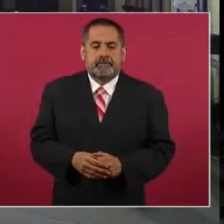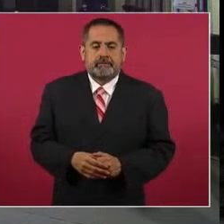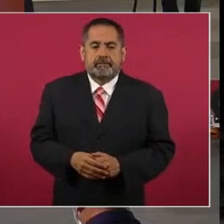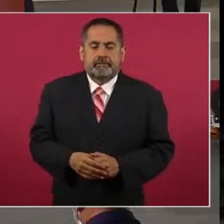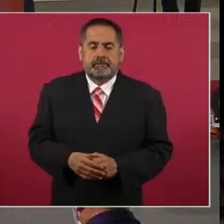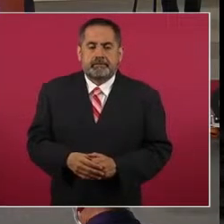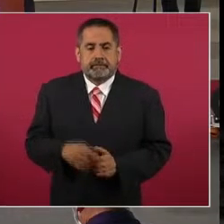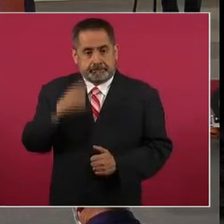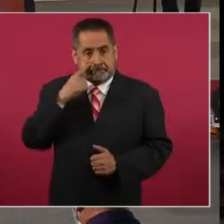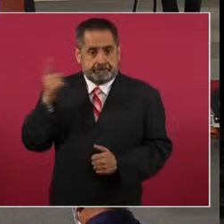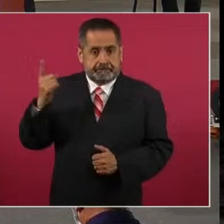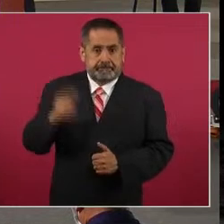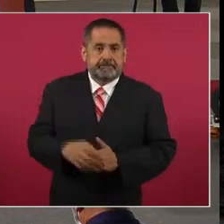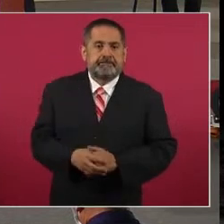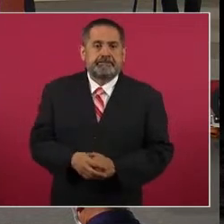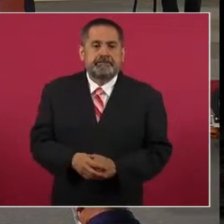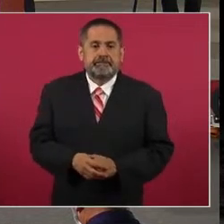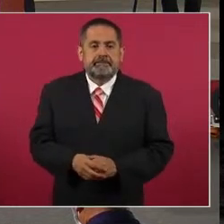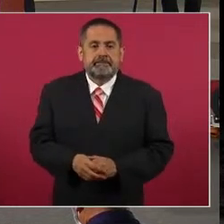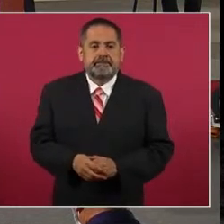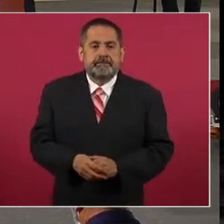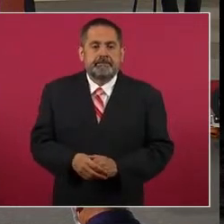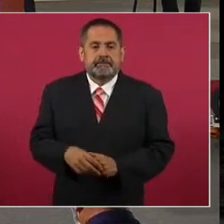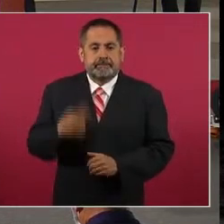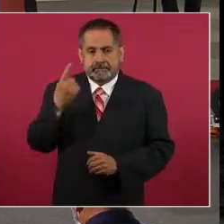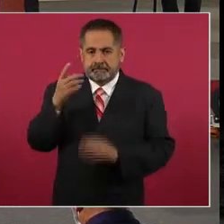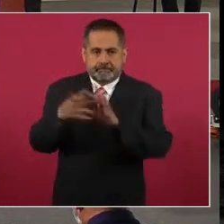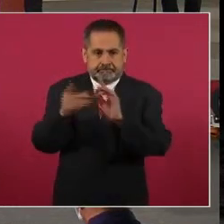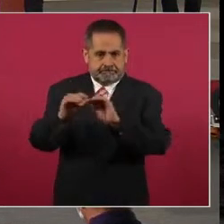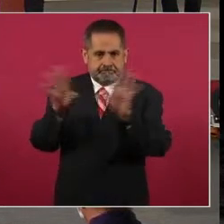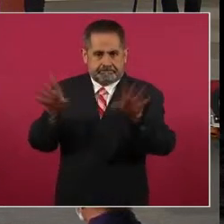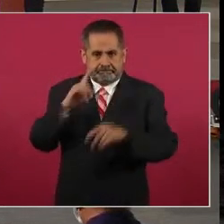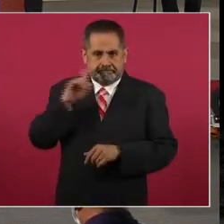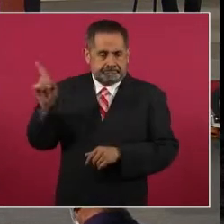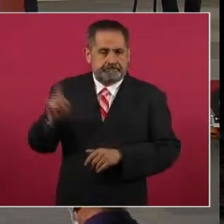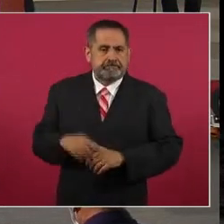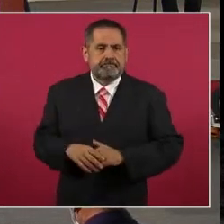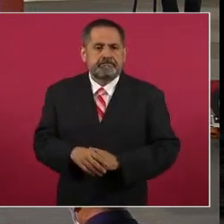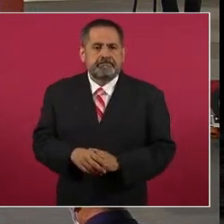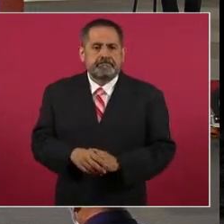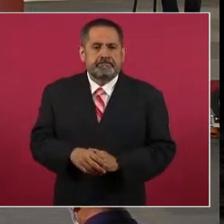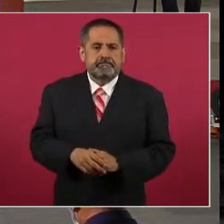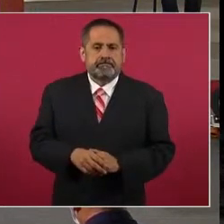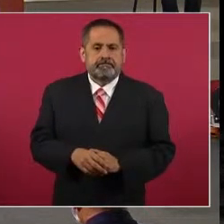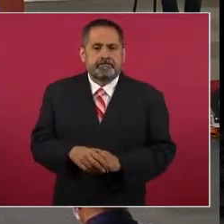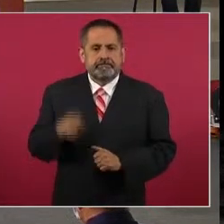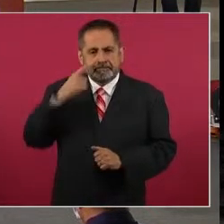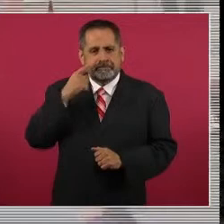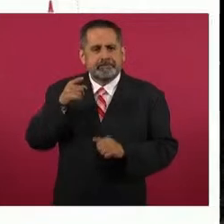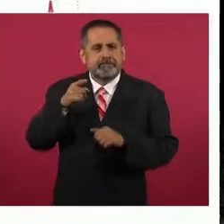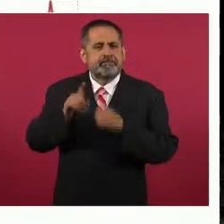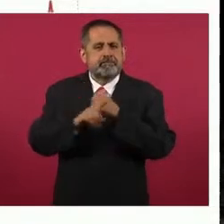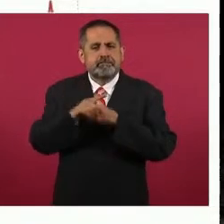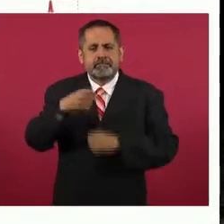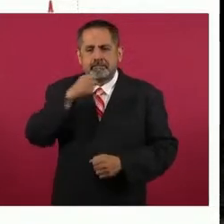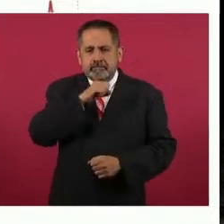entonces mí aquí está muy claro esto es taiwán